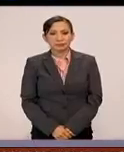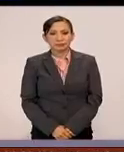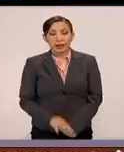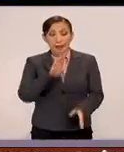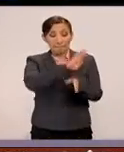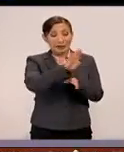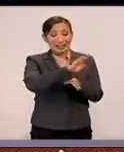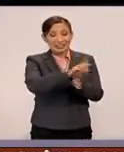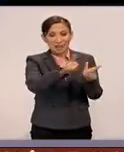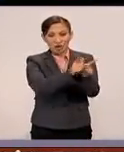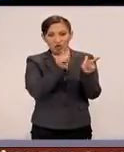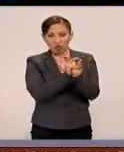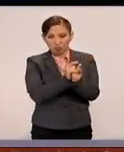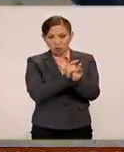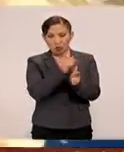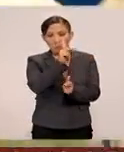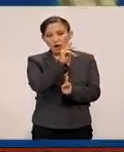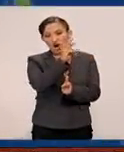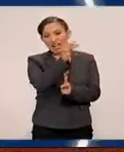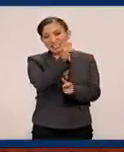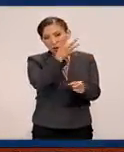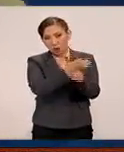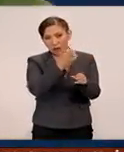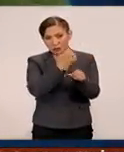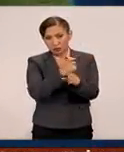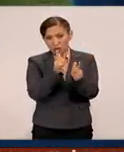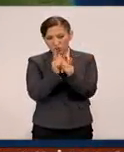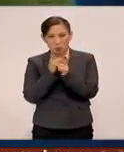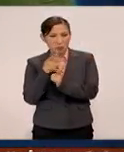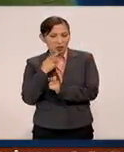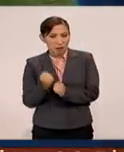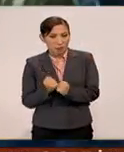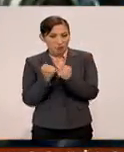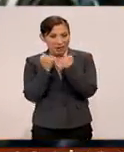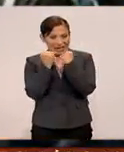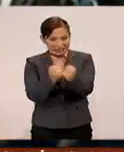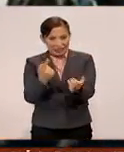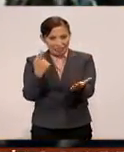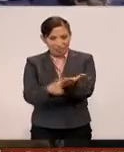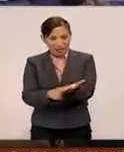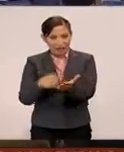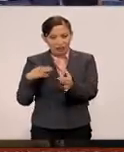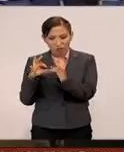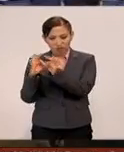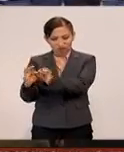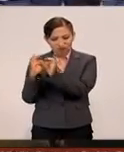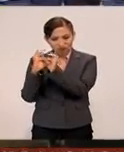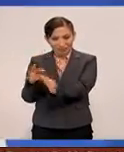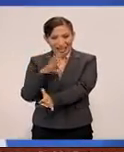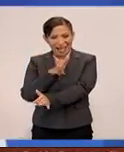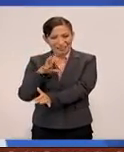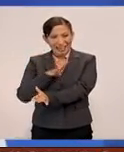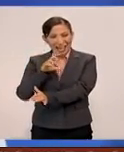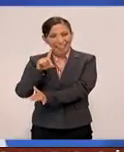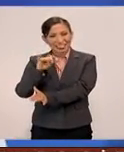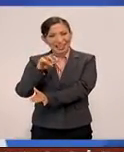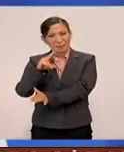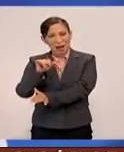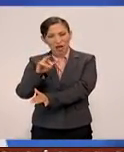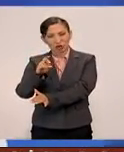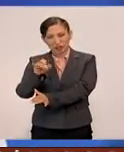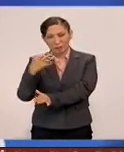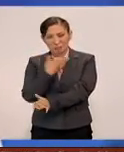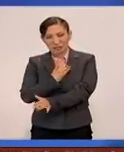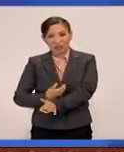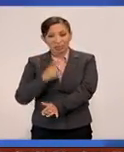En Brasil, el Partido Progresista, cuarta fuerza política en el Parlamento y hasta ahora el mayor aliado que le quedaba a Dilma Rousseff,